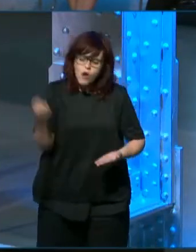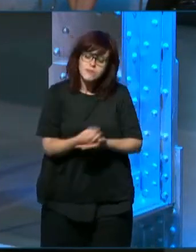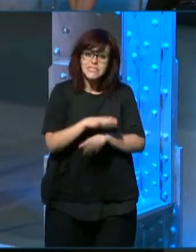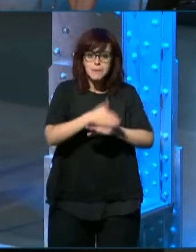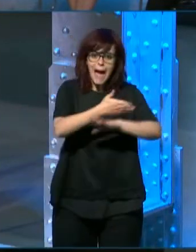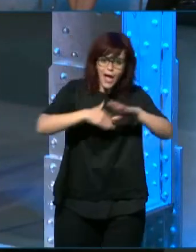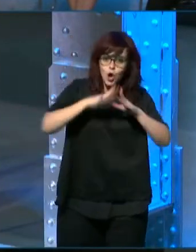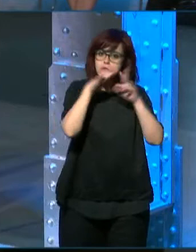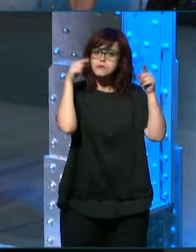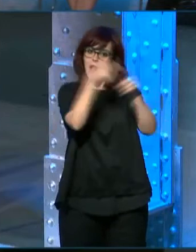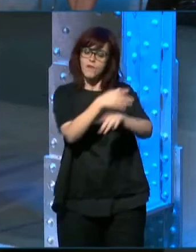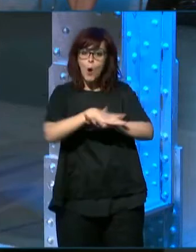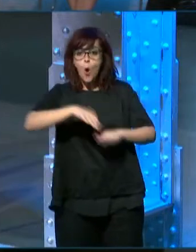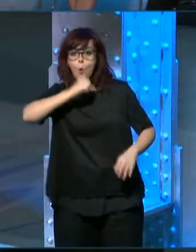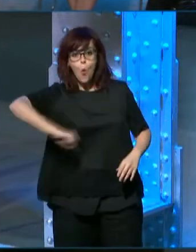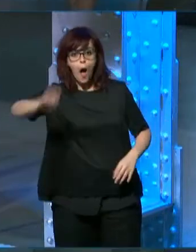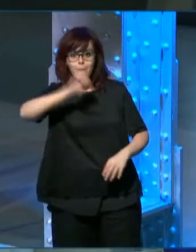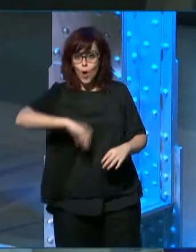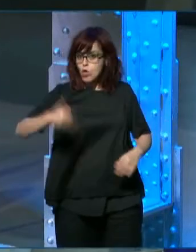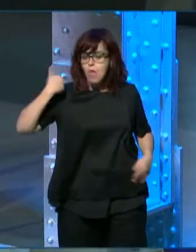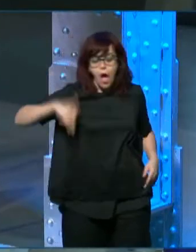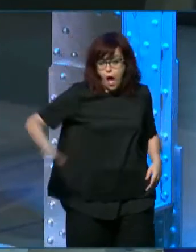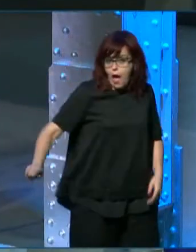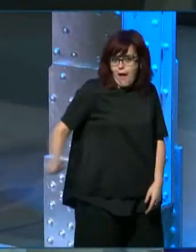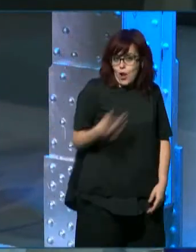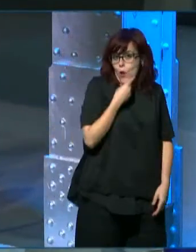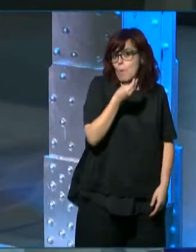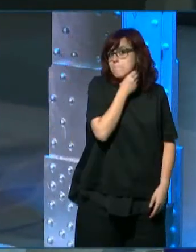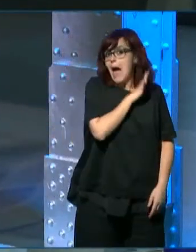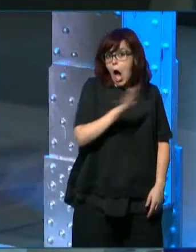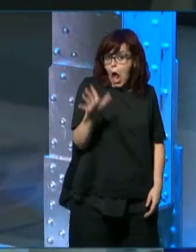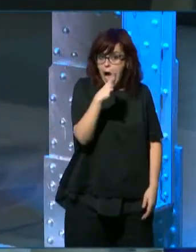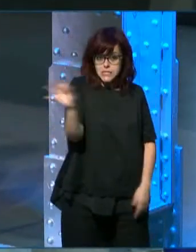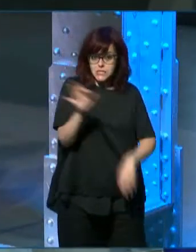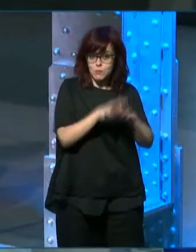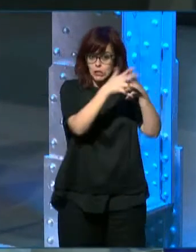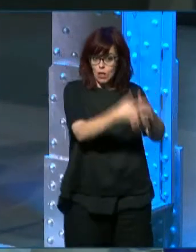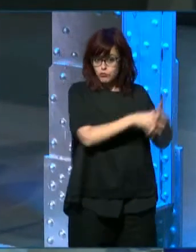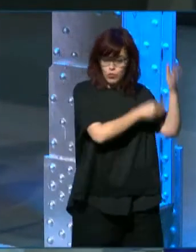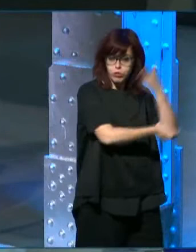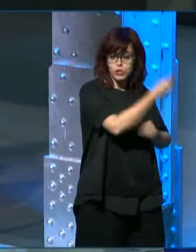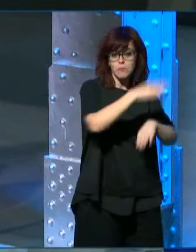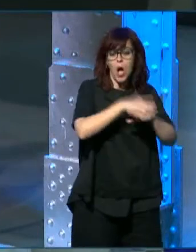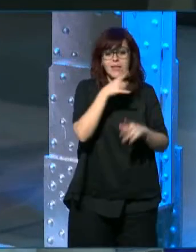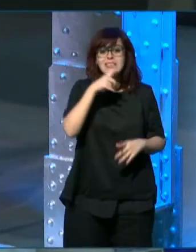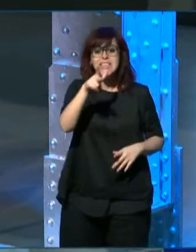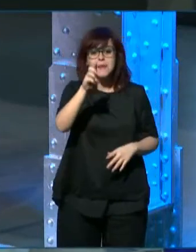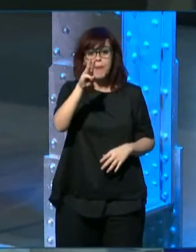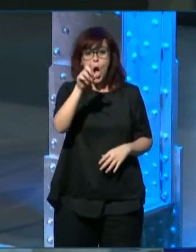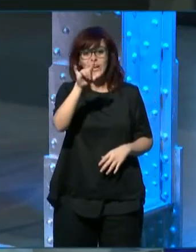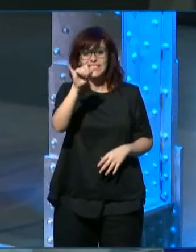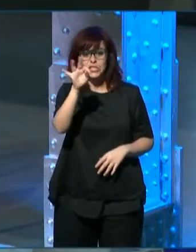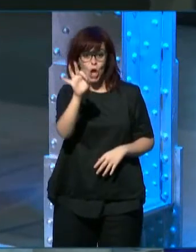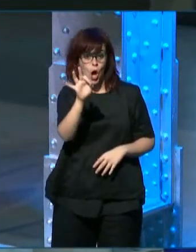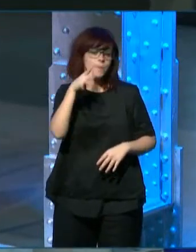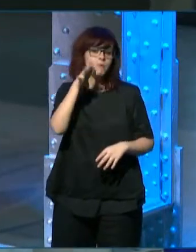manco, estrábico y además guapo, hubiese sido ya la repera y hubiese nacido en Estados Unidos y en vez de Hipólito hubiese sido